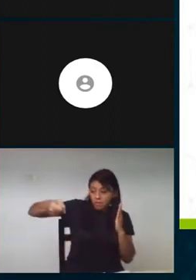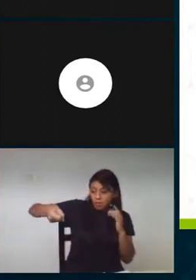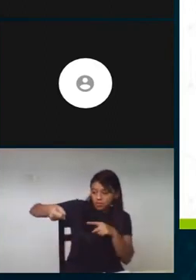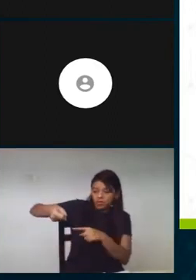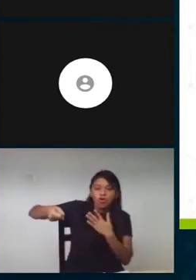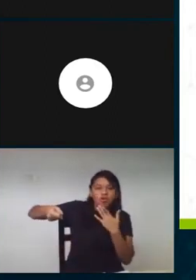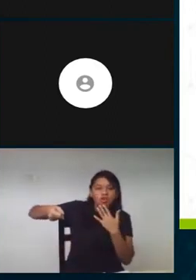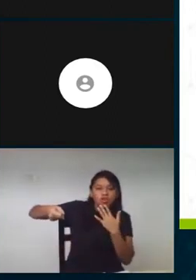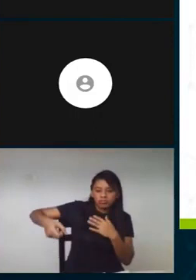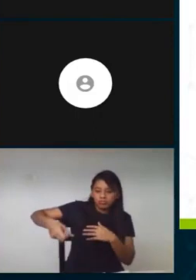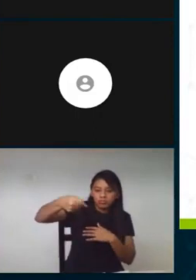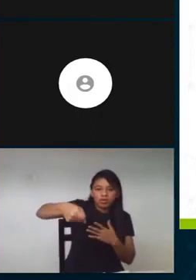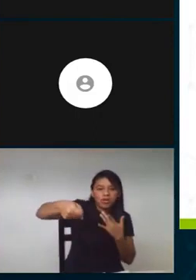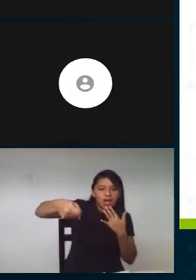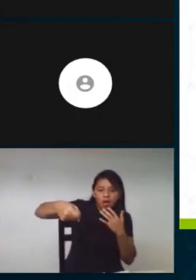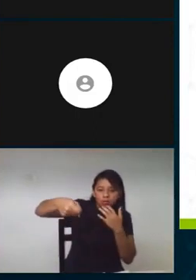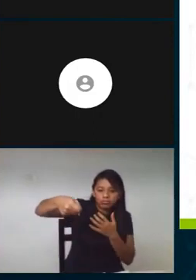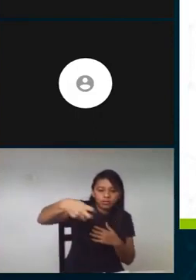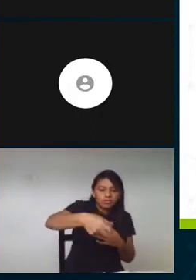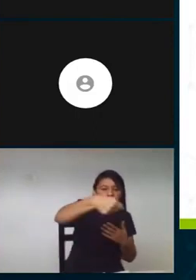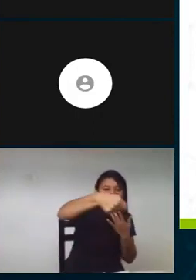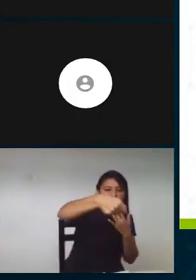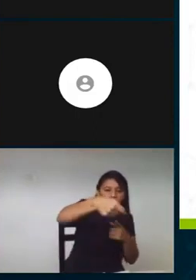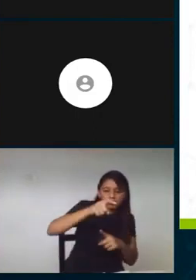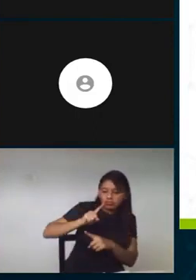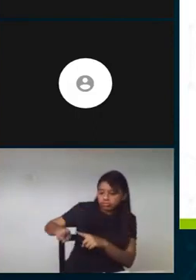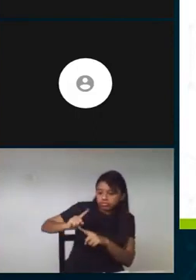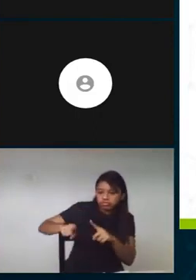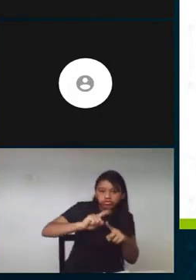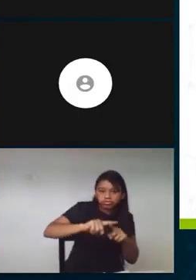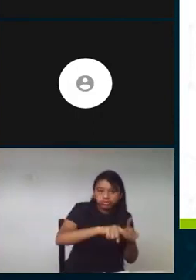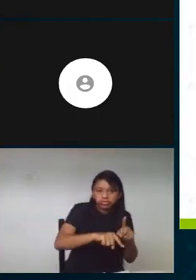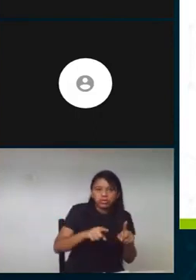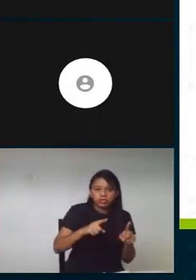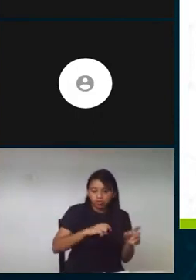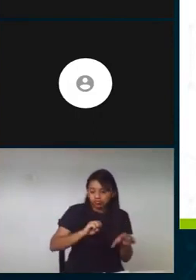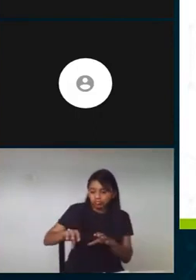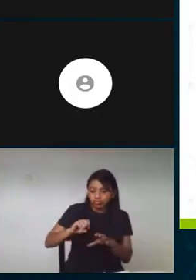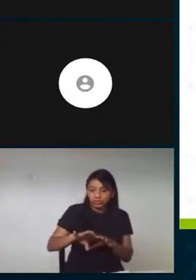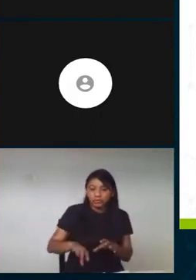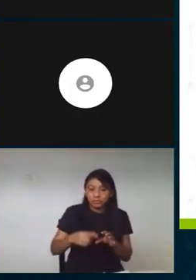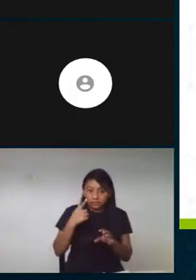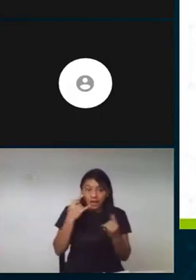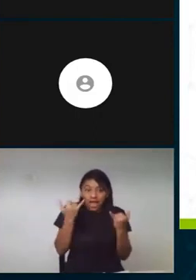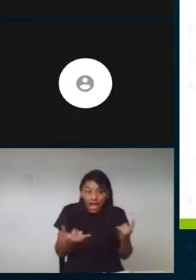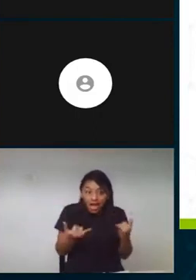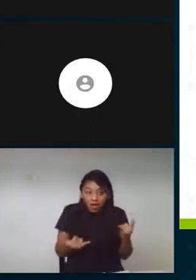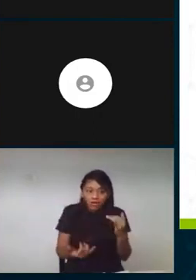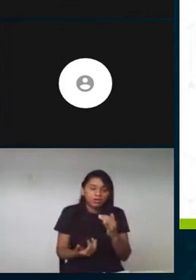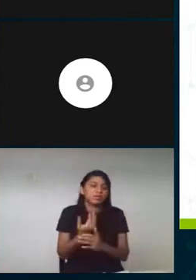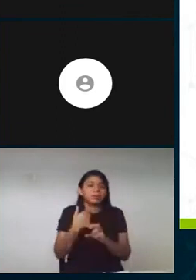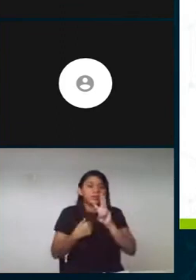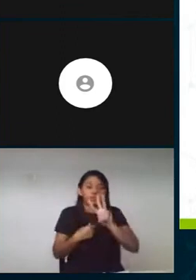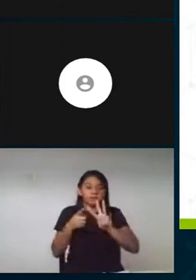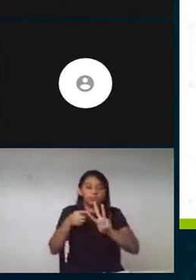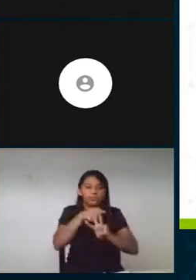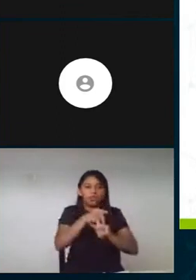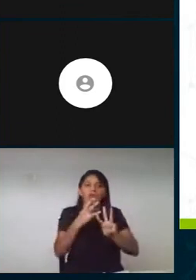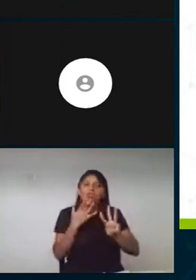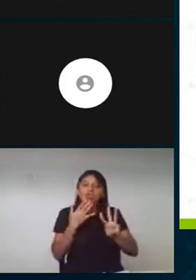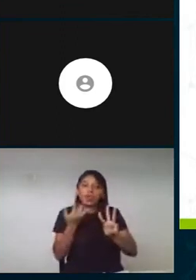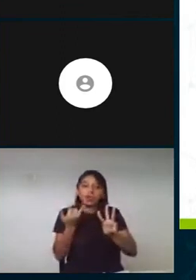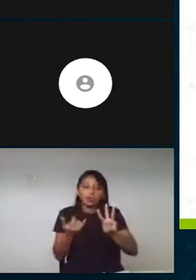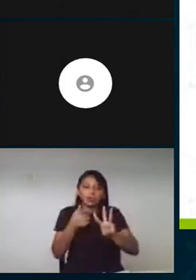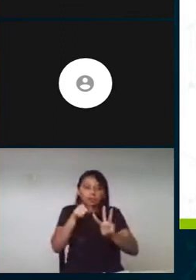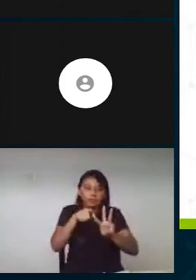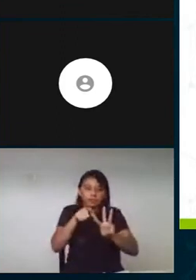cada residuo. Entonces, actualmente tenemos 3 colores. ¿Cuáles son? El negro, el verde y el blanco. En la